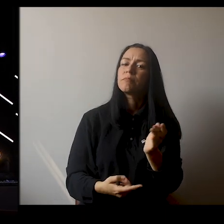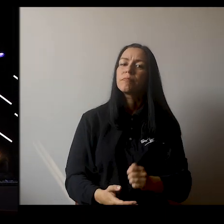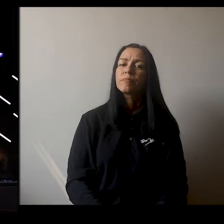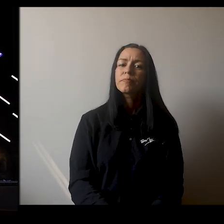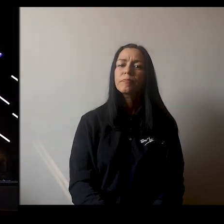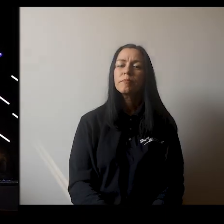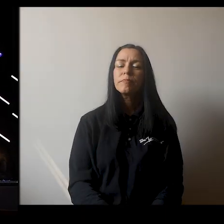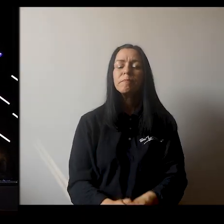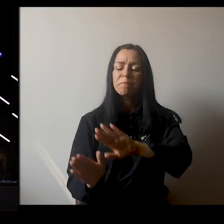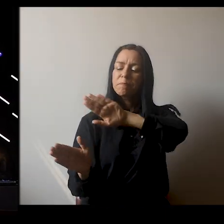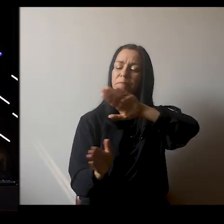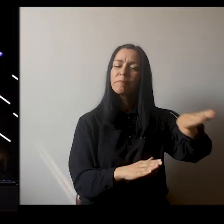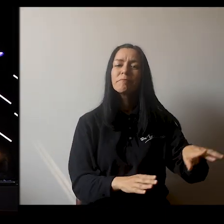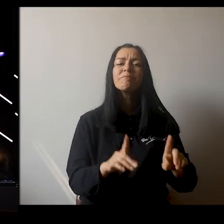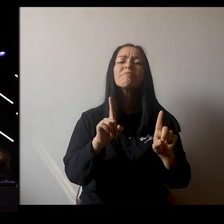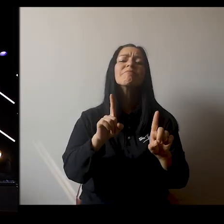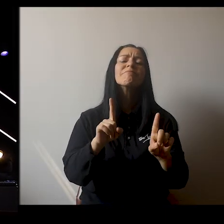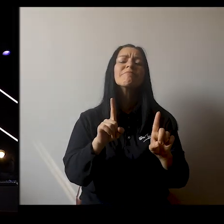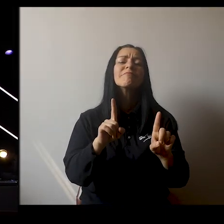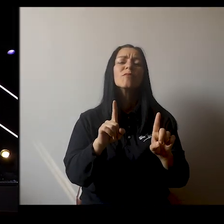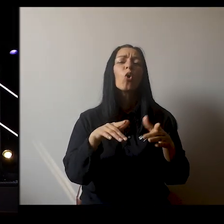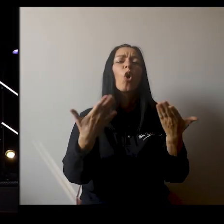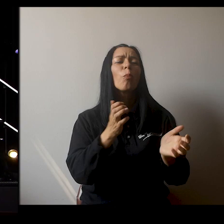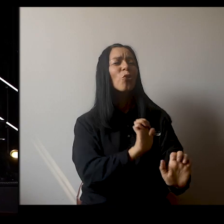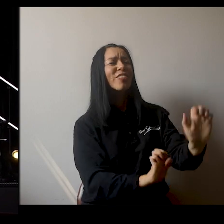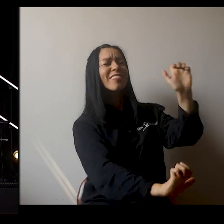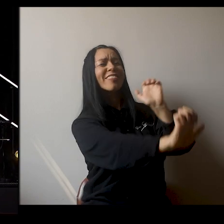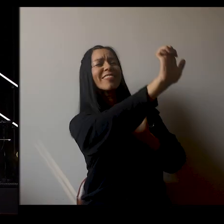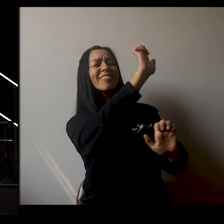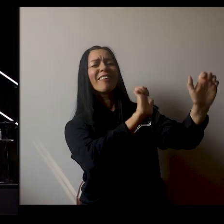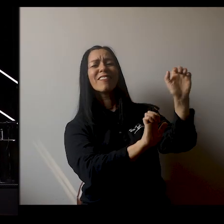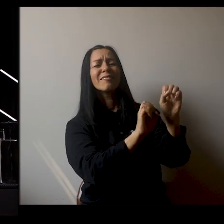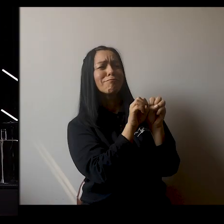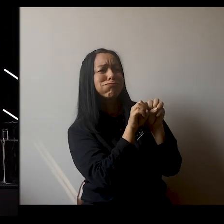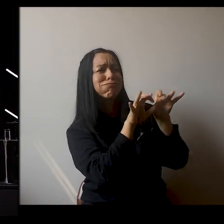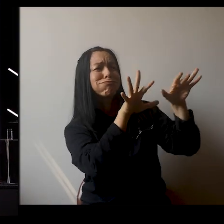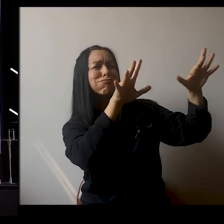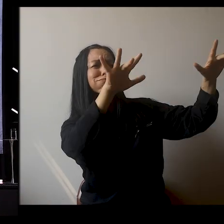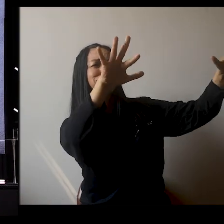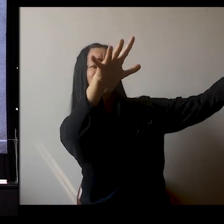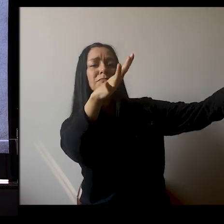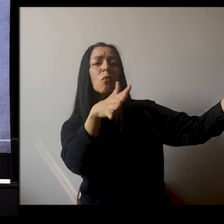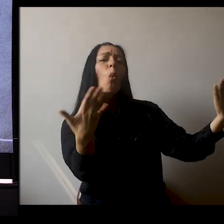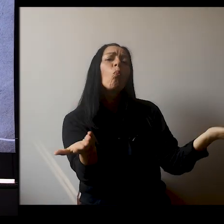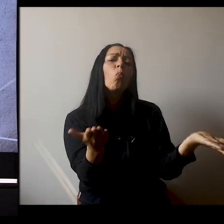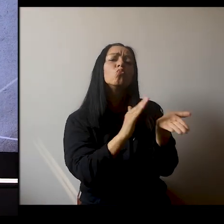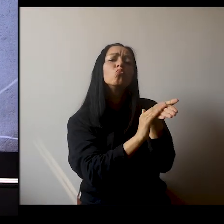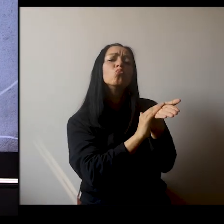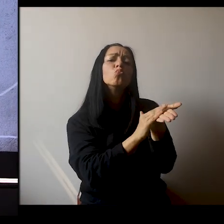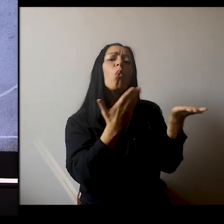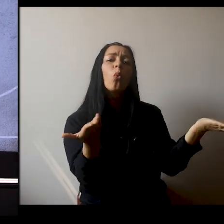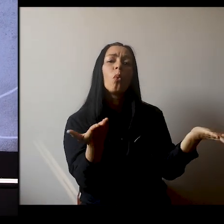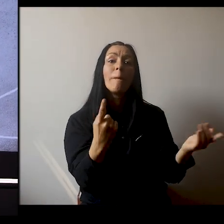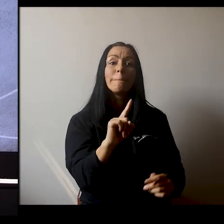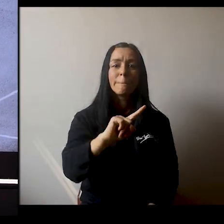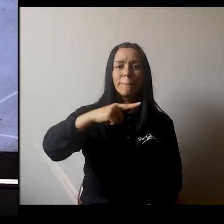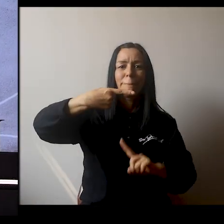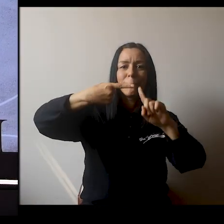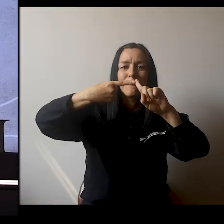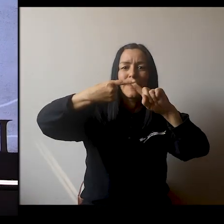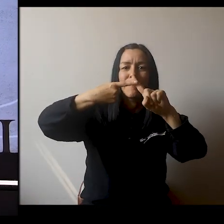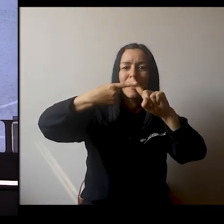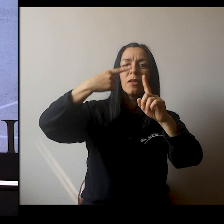dice. Pero ¿qué tenemos que hacer para ser inmunes a las plagas? En primer